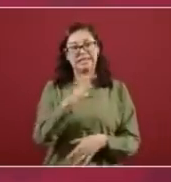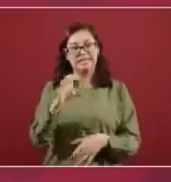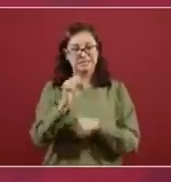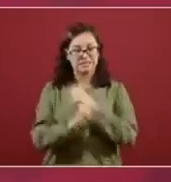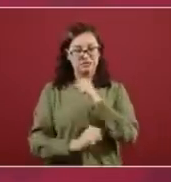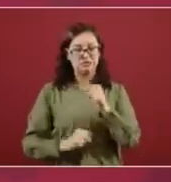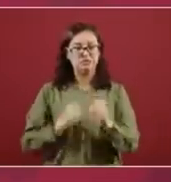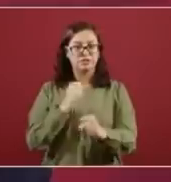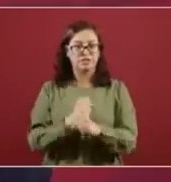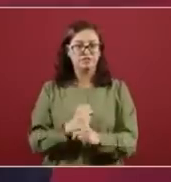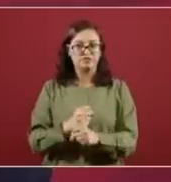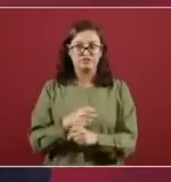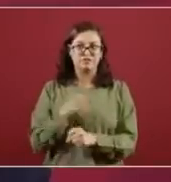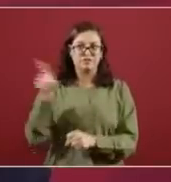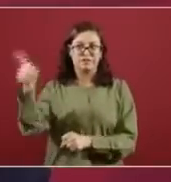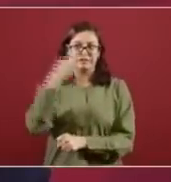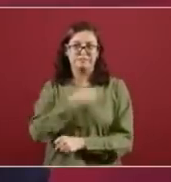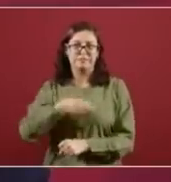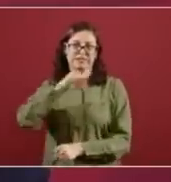la conquista